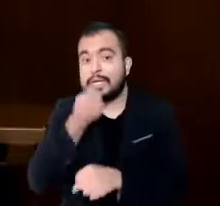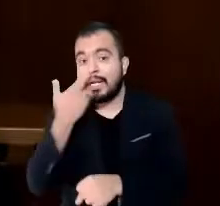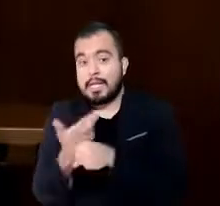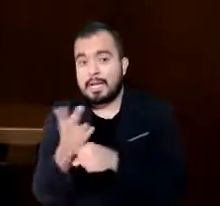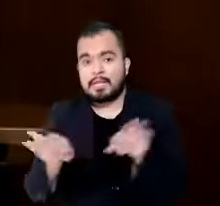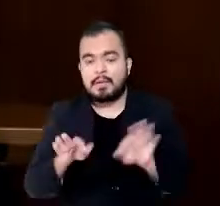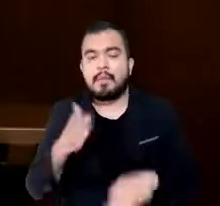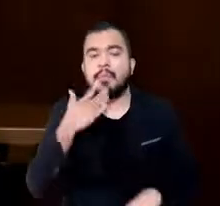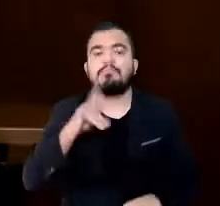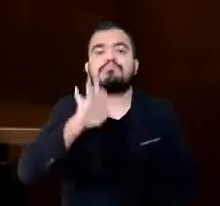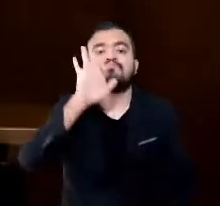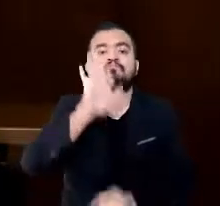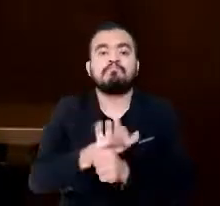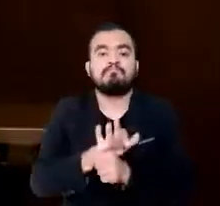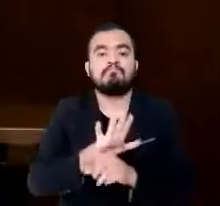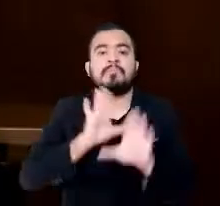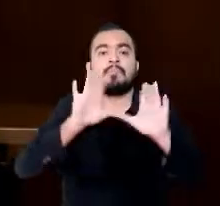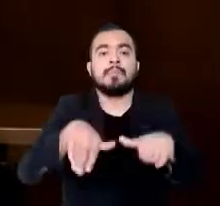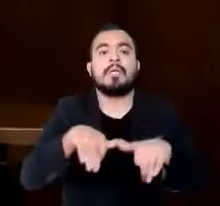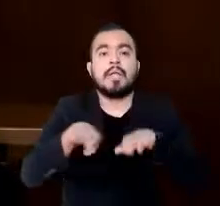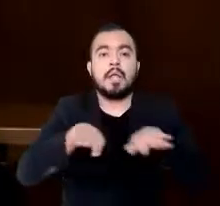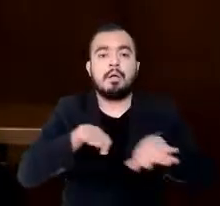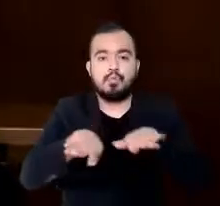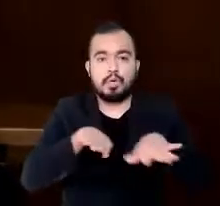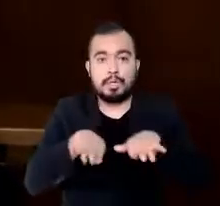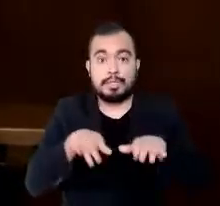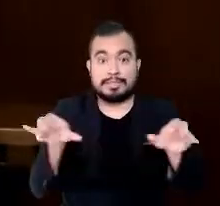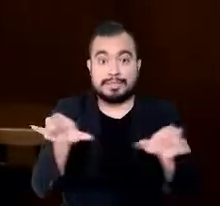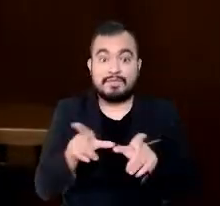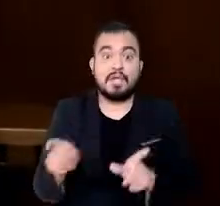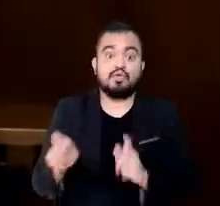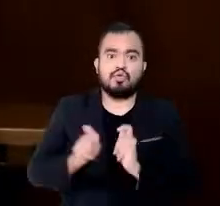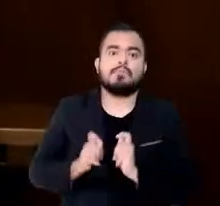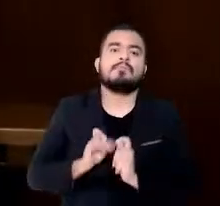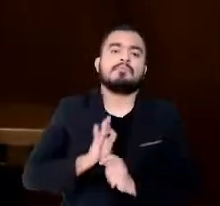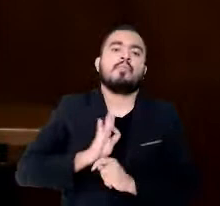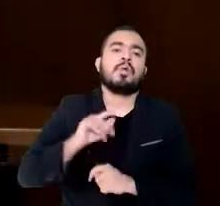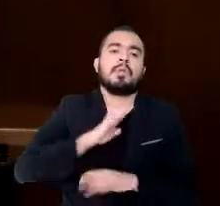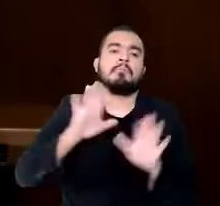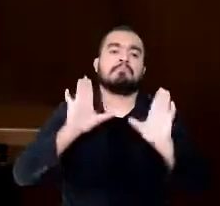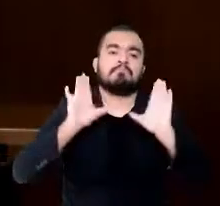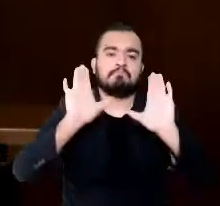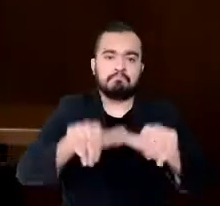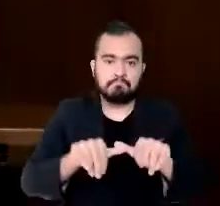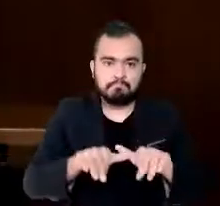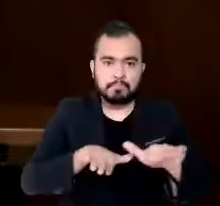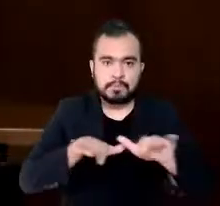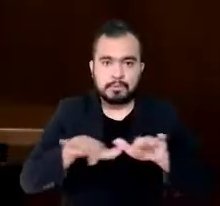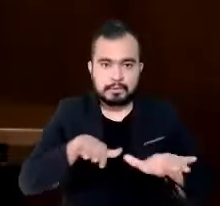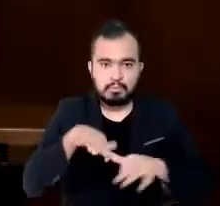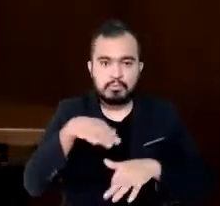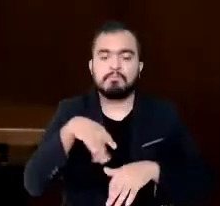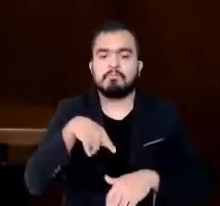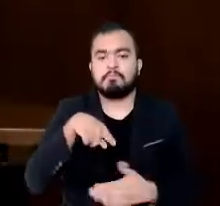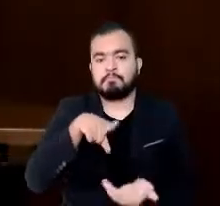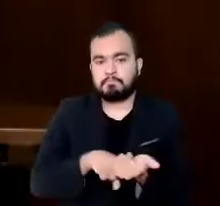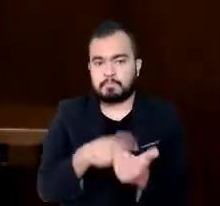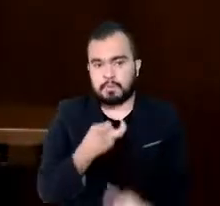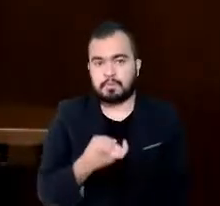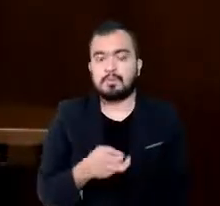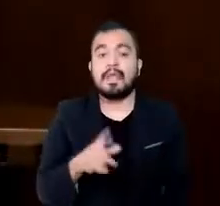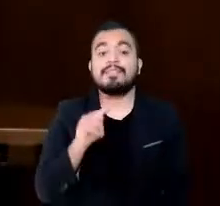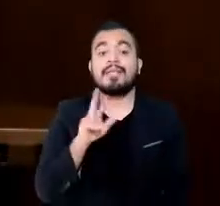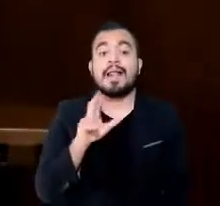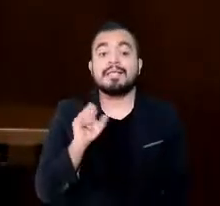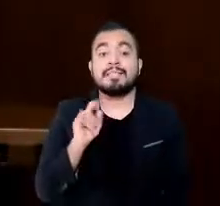con discapacidad después de haber obtenido la certificación de competencias para incorporarse al mundo laboral.